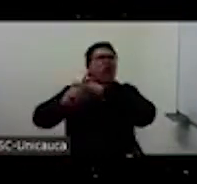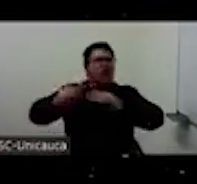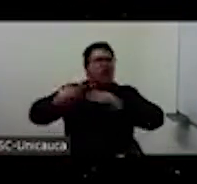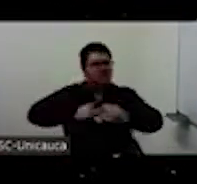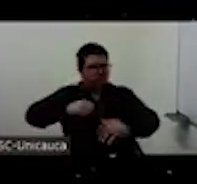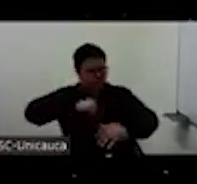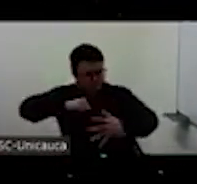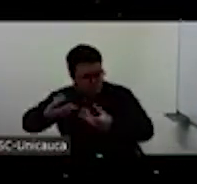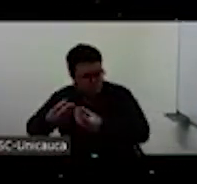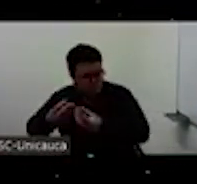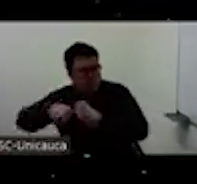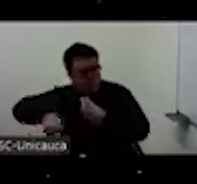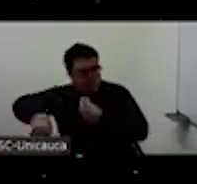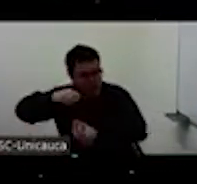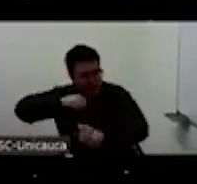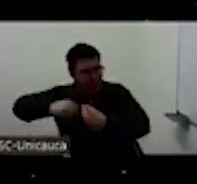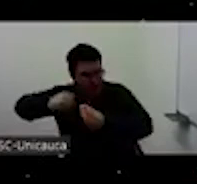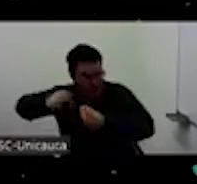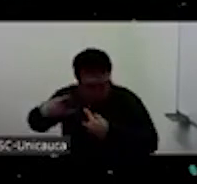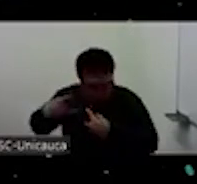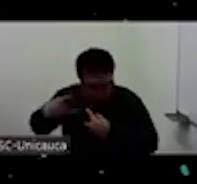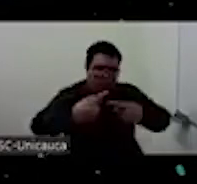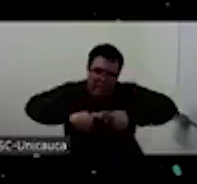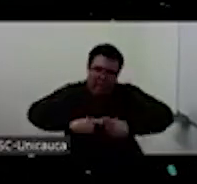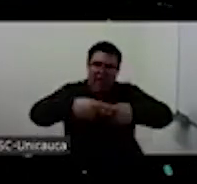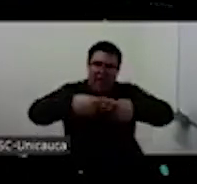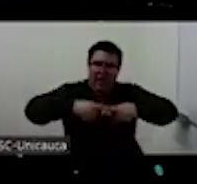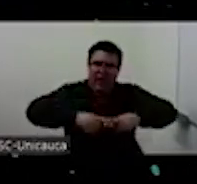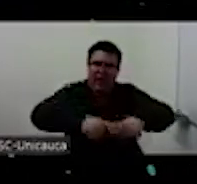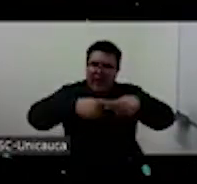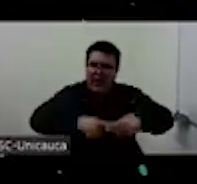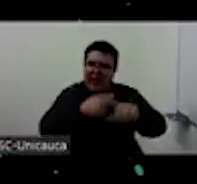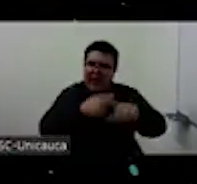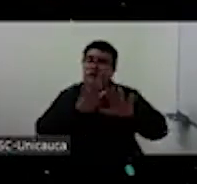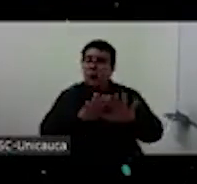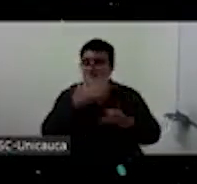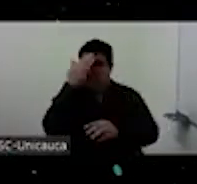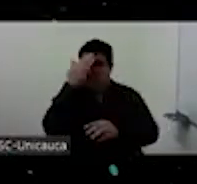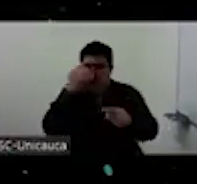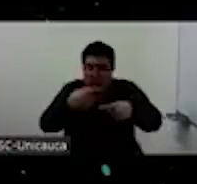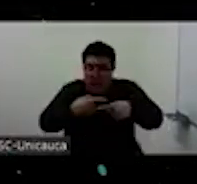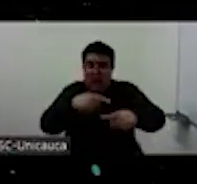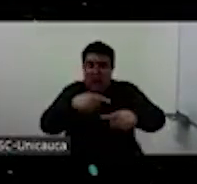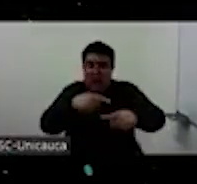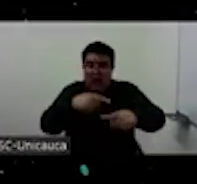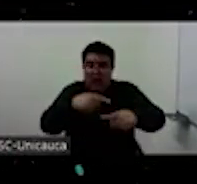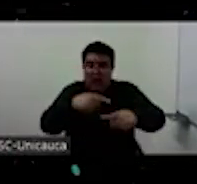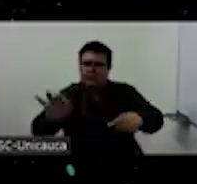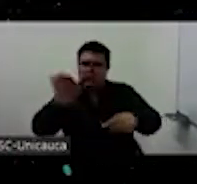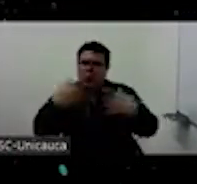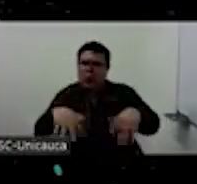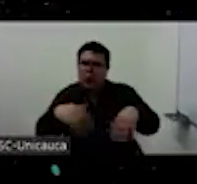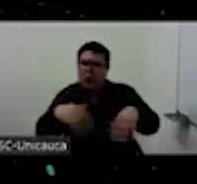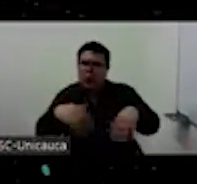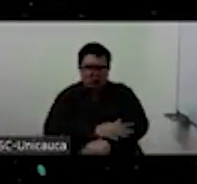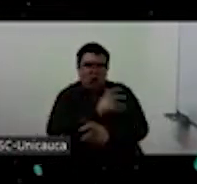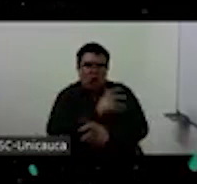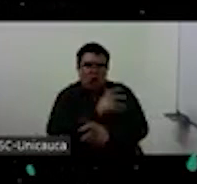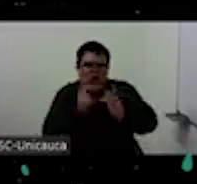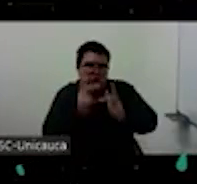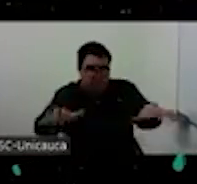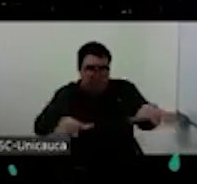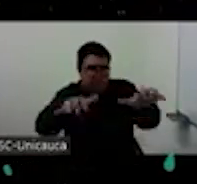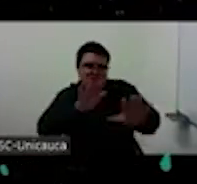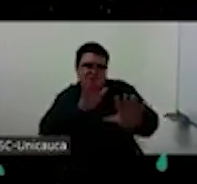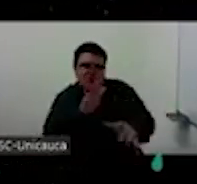pueblo Nasa. En este sentido, los tejidos propios deben ser valorados como actividades humanas, como